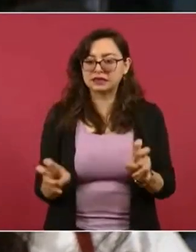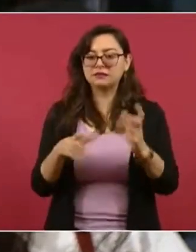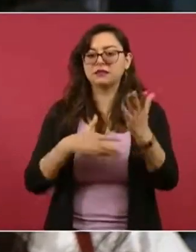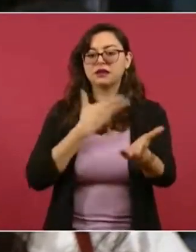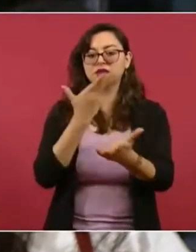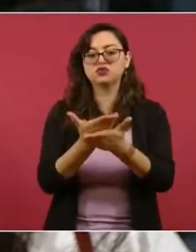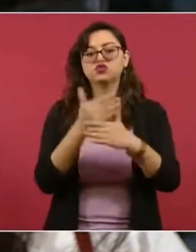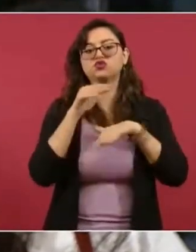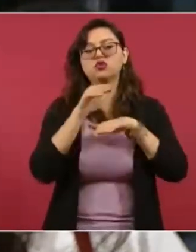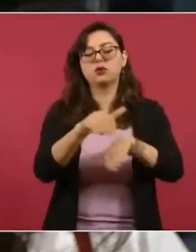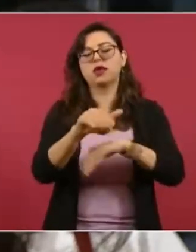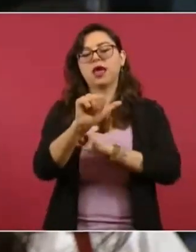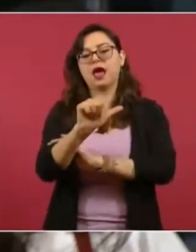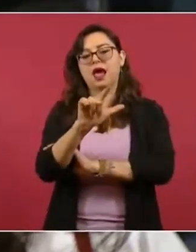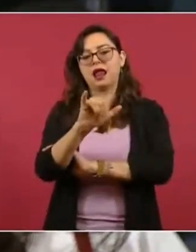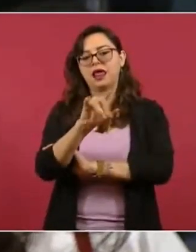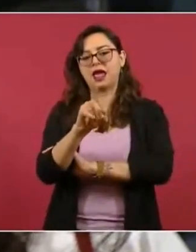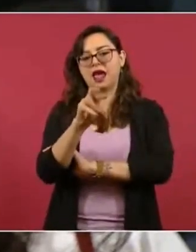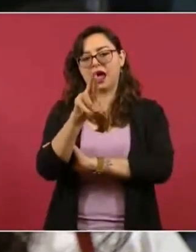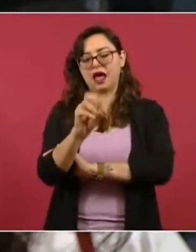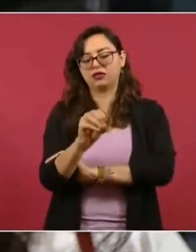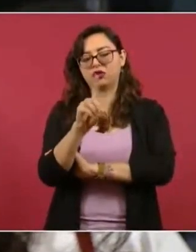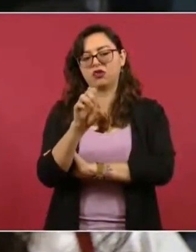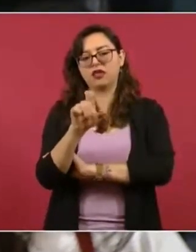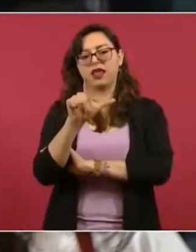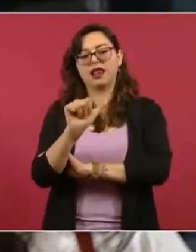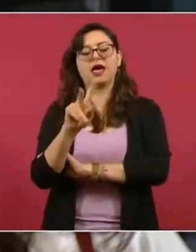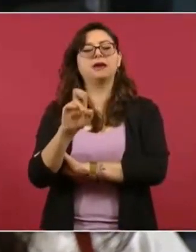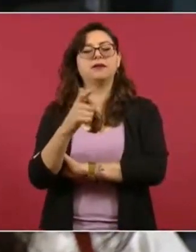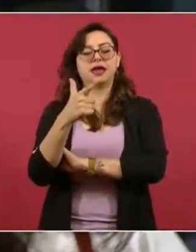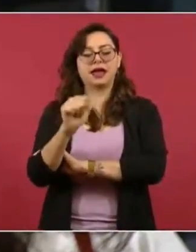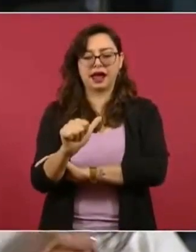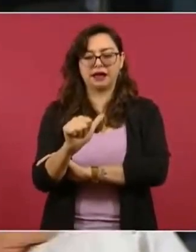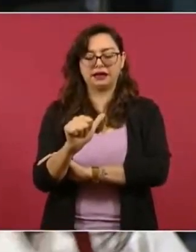quien mañosamente fue liberado